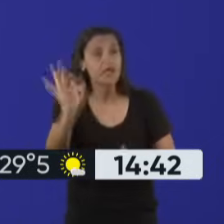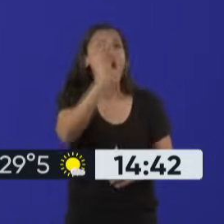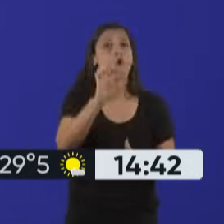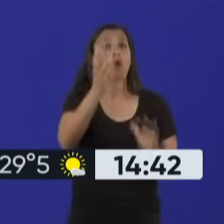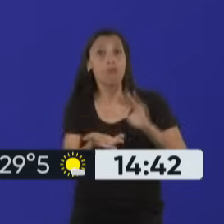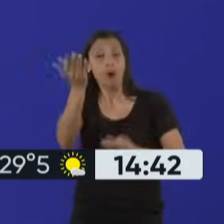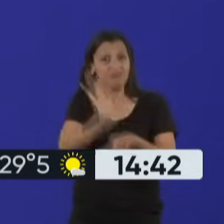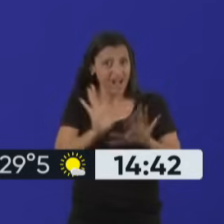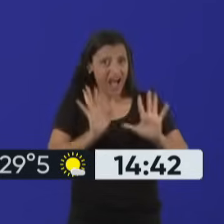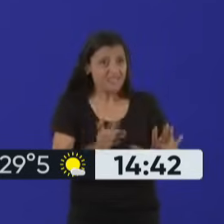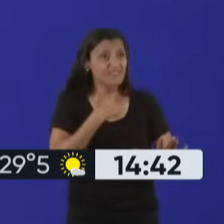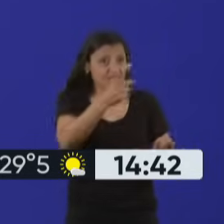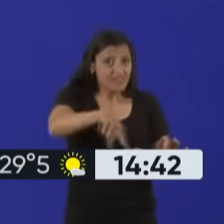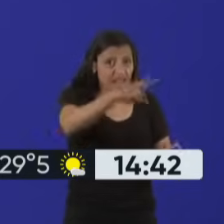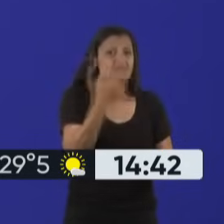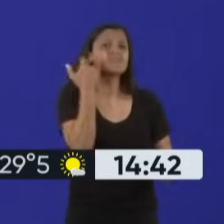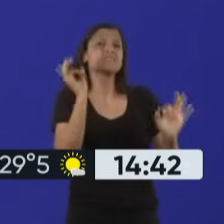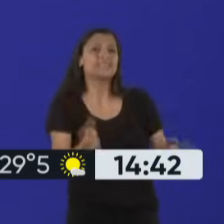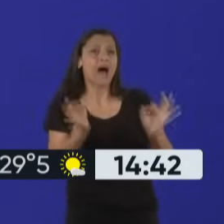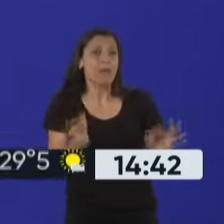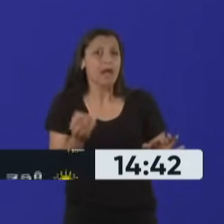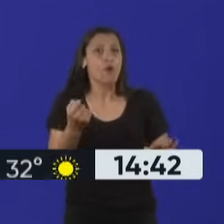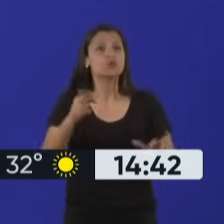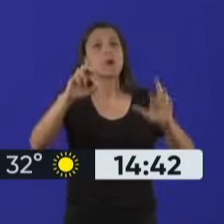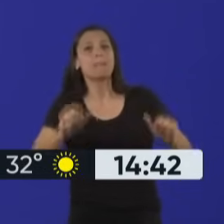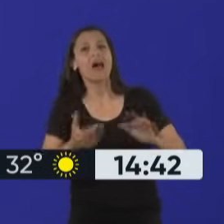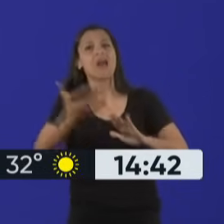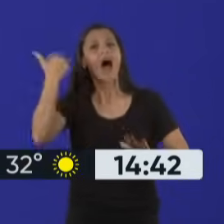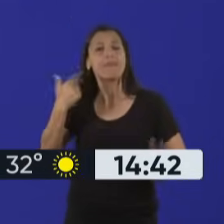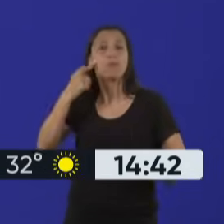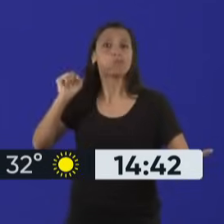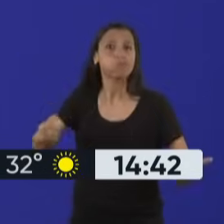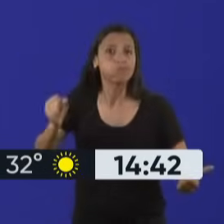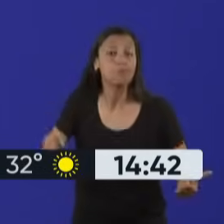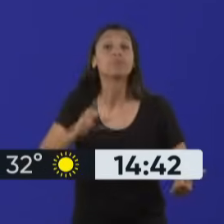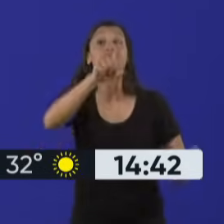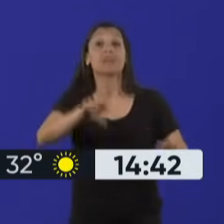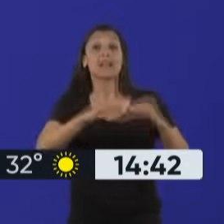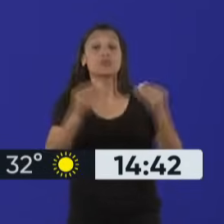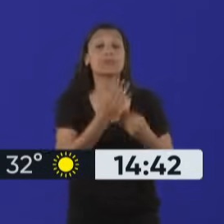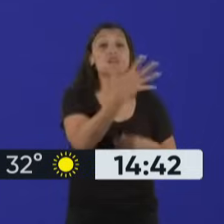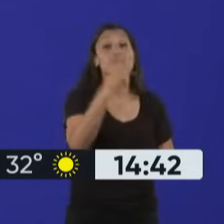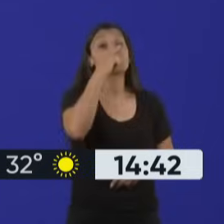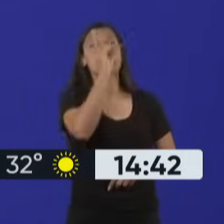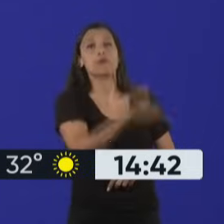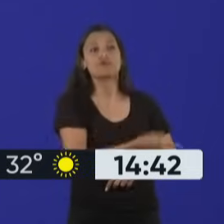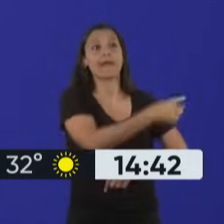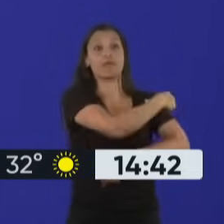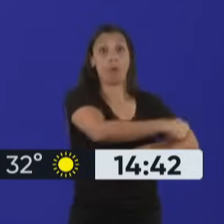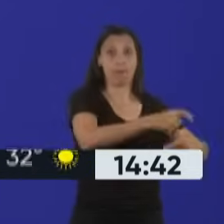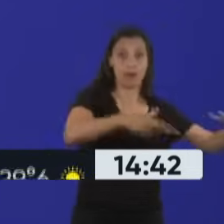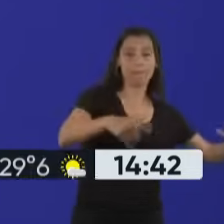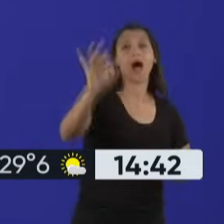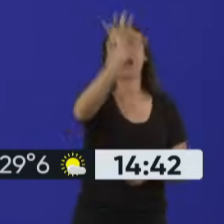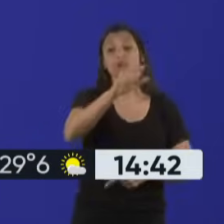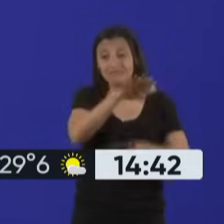O sea, digo, ya sabemos qué es esa receta. Dejó 57% de pobres, el 70% de